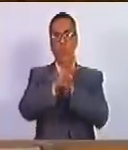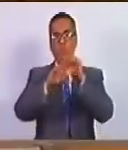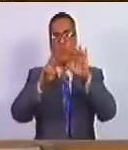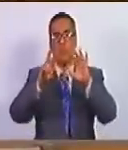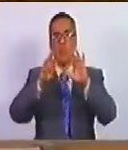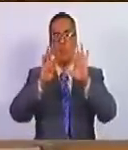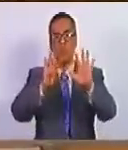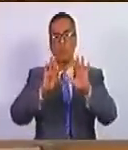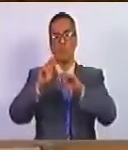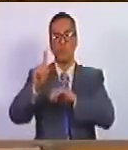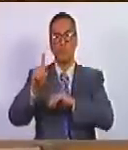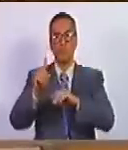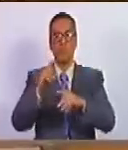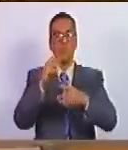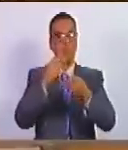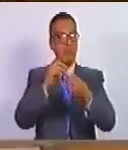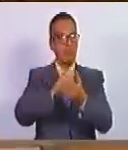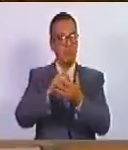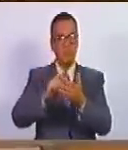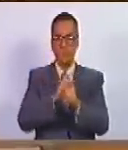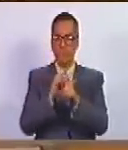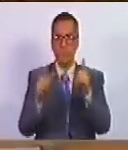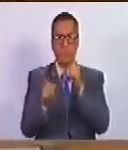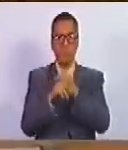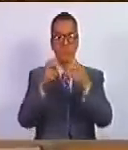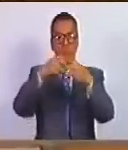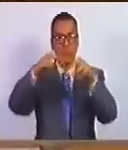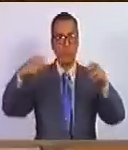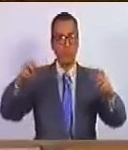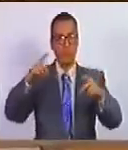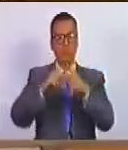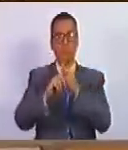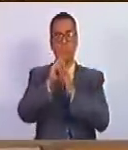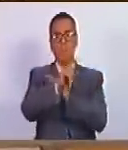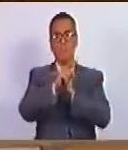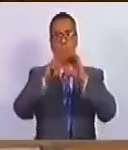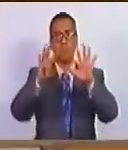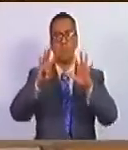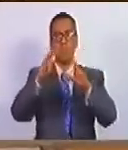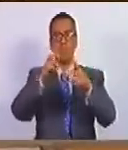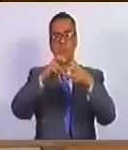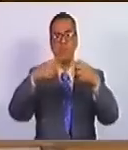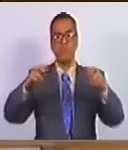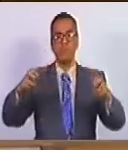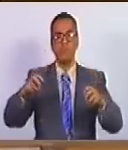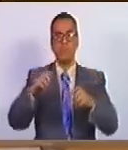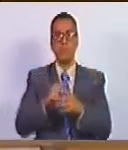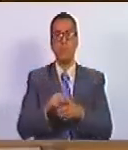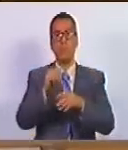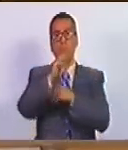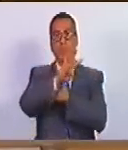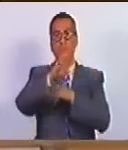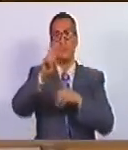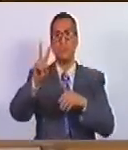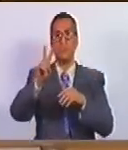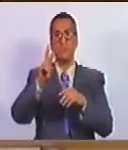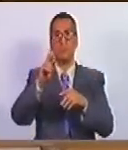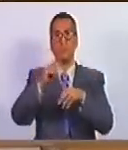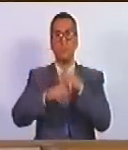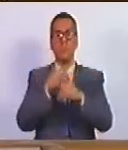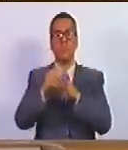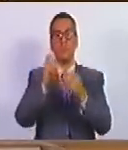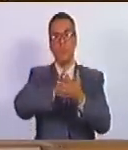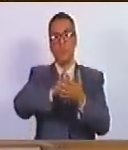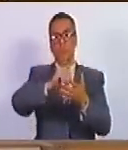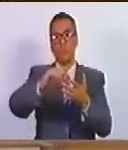Se propone aprobar sin modificación el epígrafe del artículo 39, que pasa a ser el epígrafe del artículo 42, el cual queda redactado en